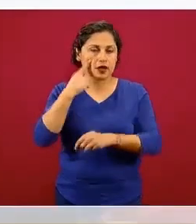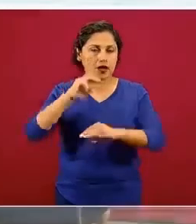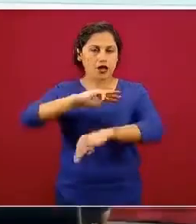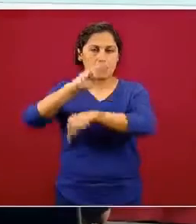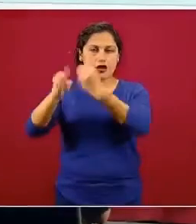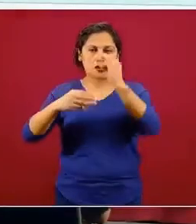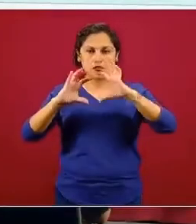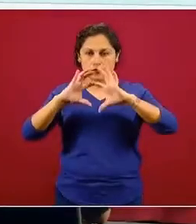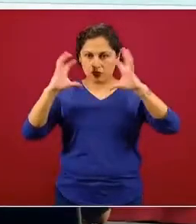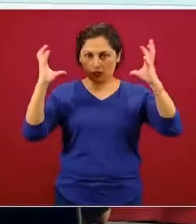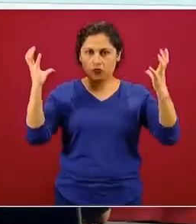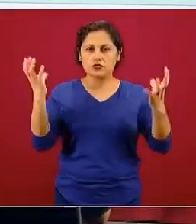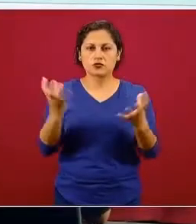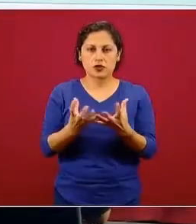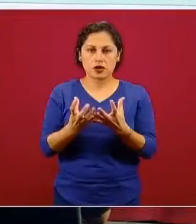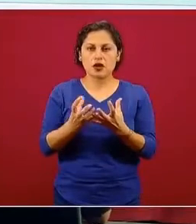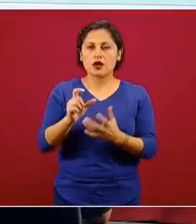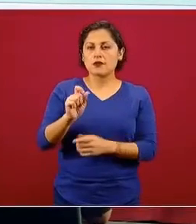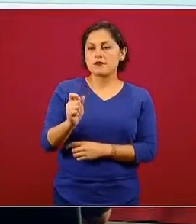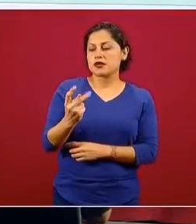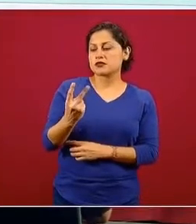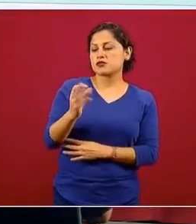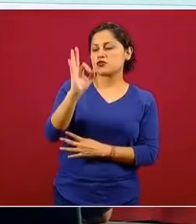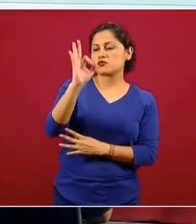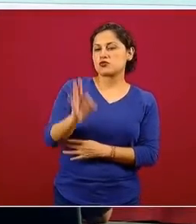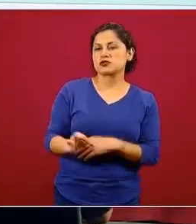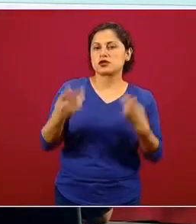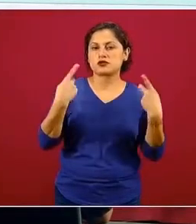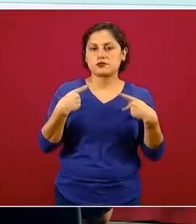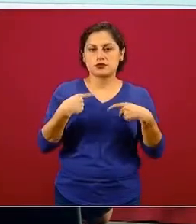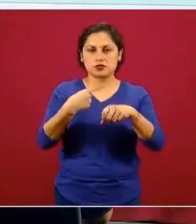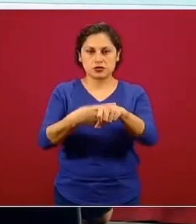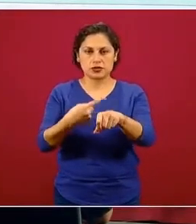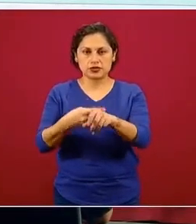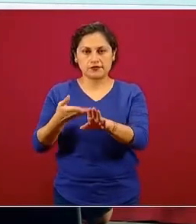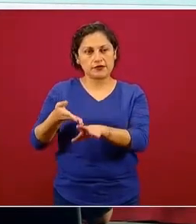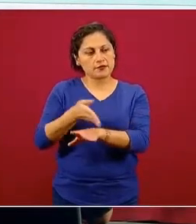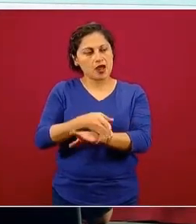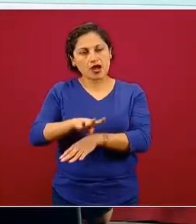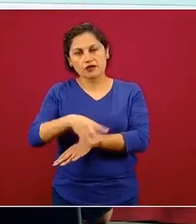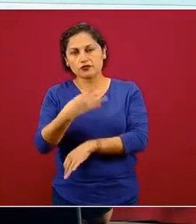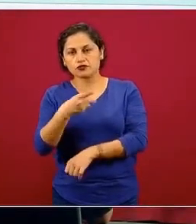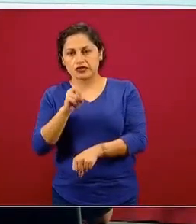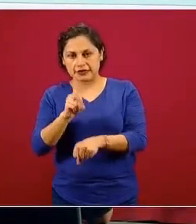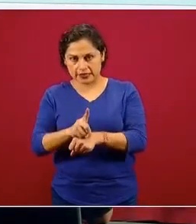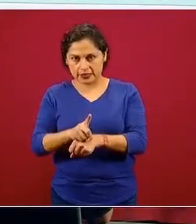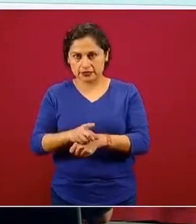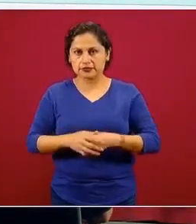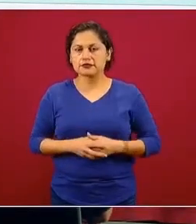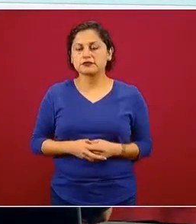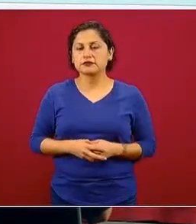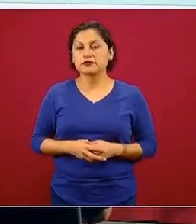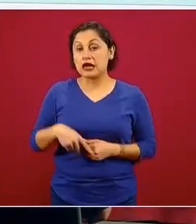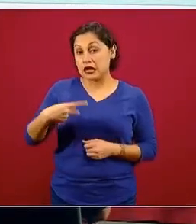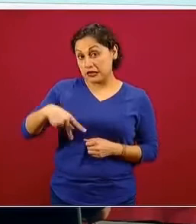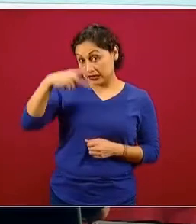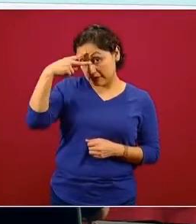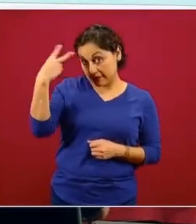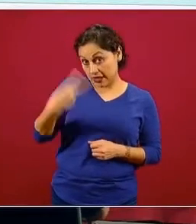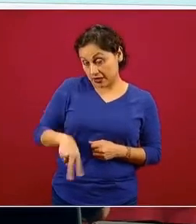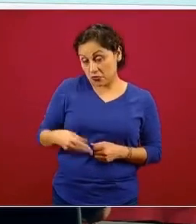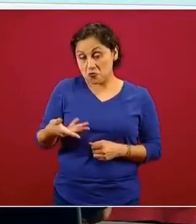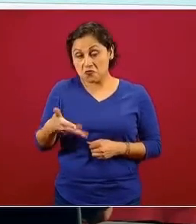en promedio 22% de casos de los últimos 14 días. En México, en promedio, tenemos